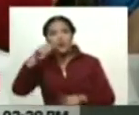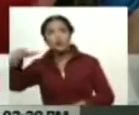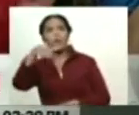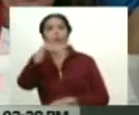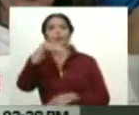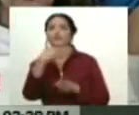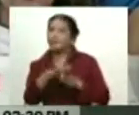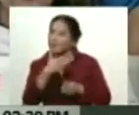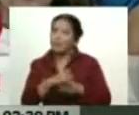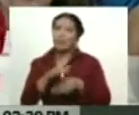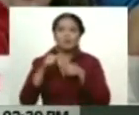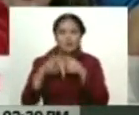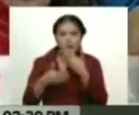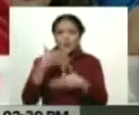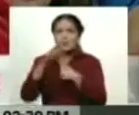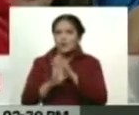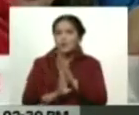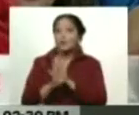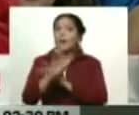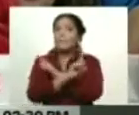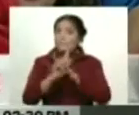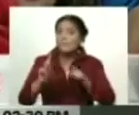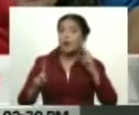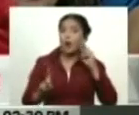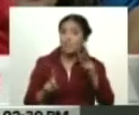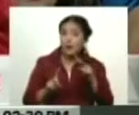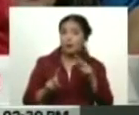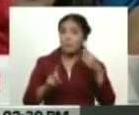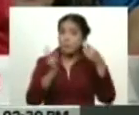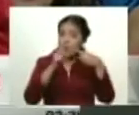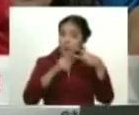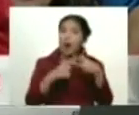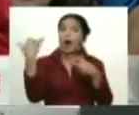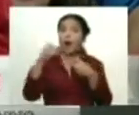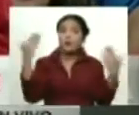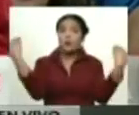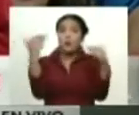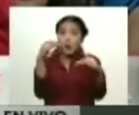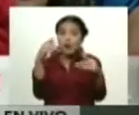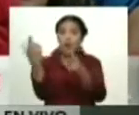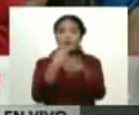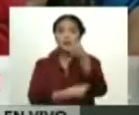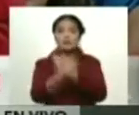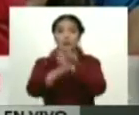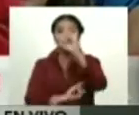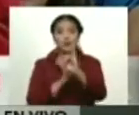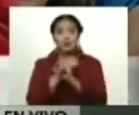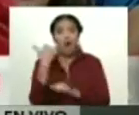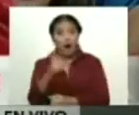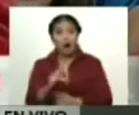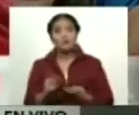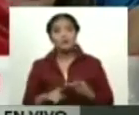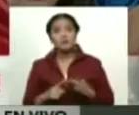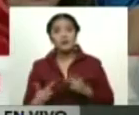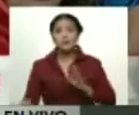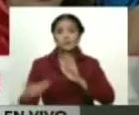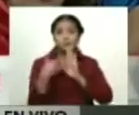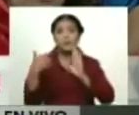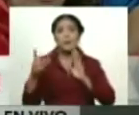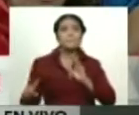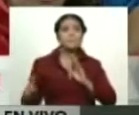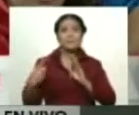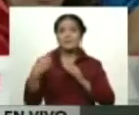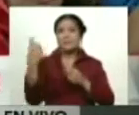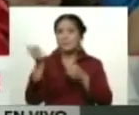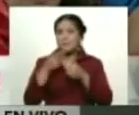por encima de las dificultades. Pero hay que ver todo lo que nos han hecho. Tenemos un bloqueo financiero internacional. Han golpeado nuestra principal